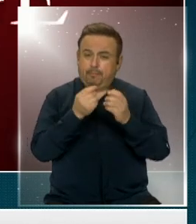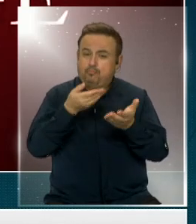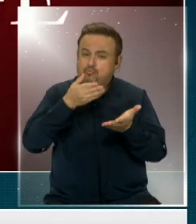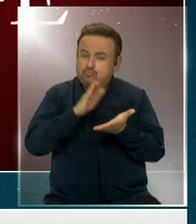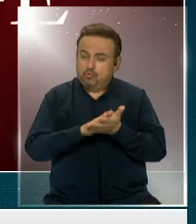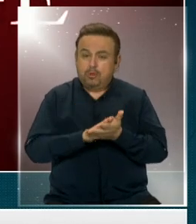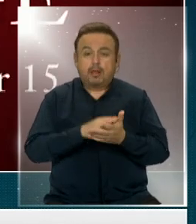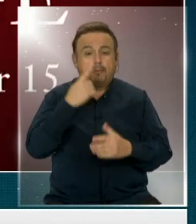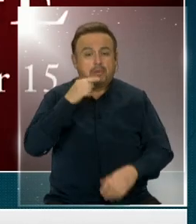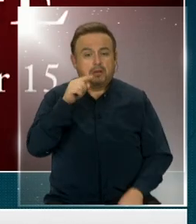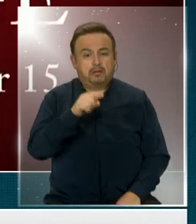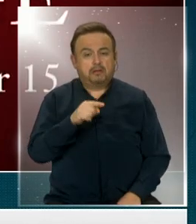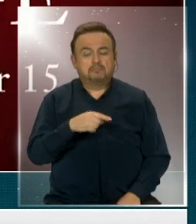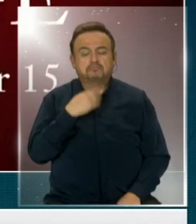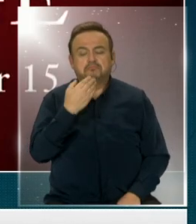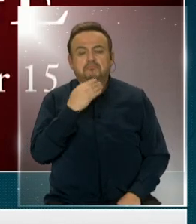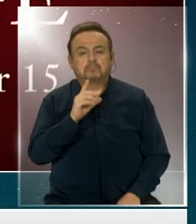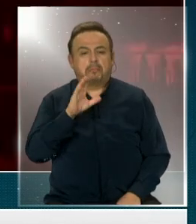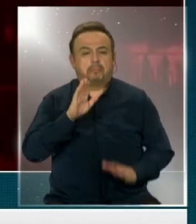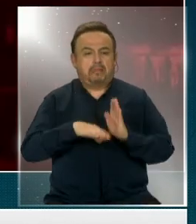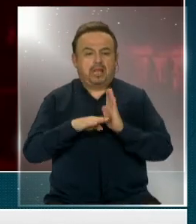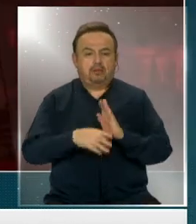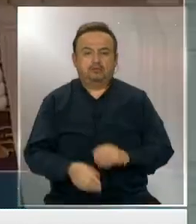mortal, pero que él le bajó el perfil.